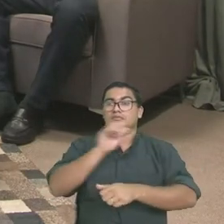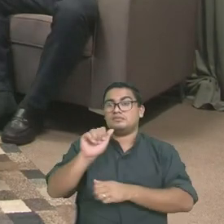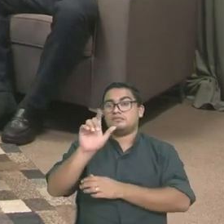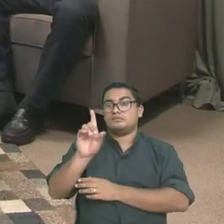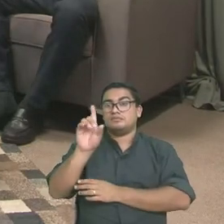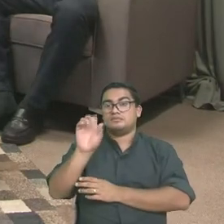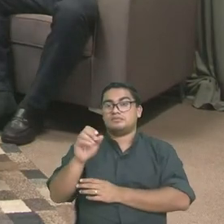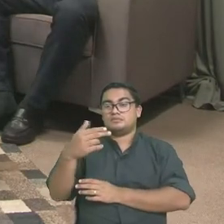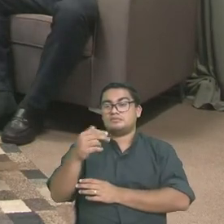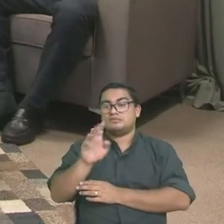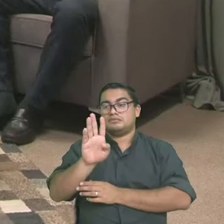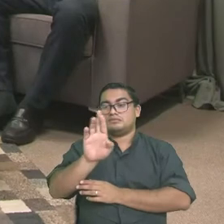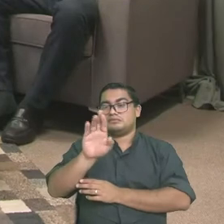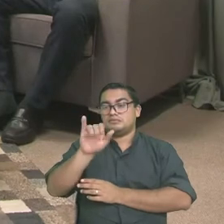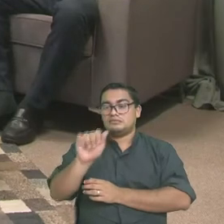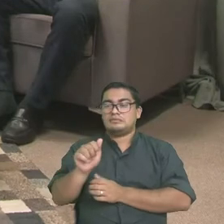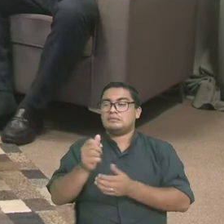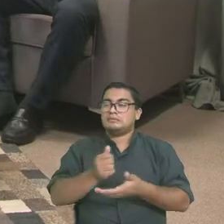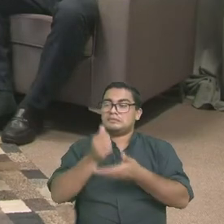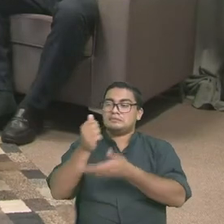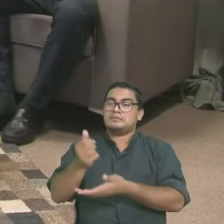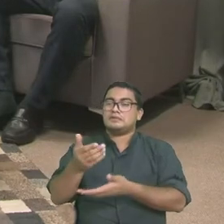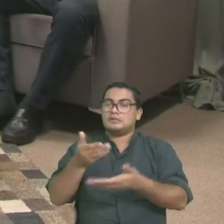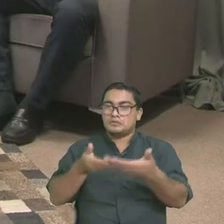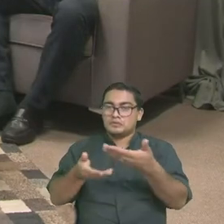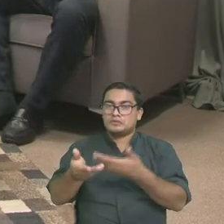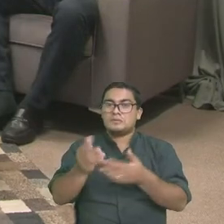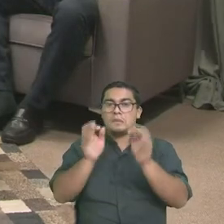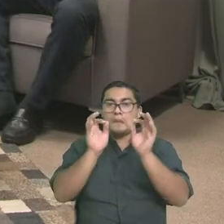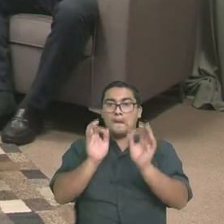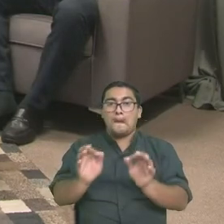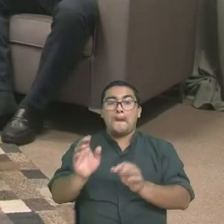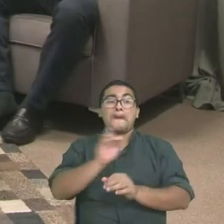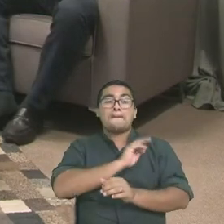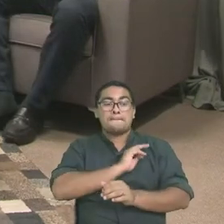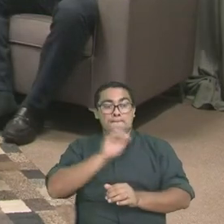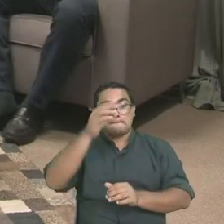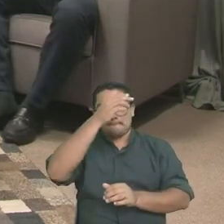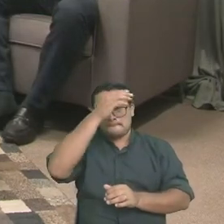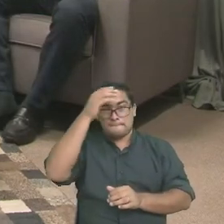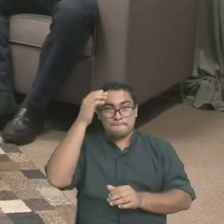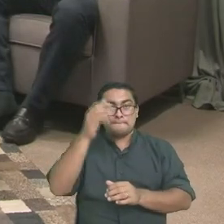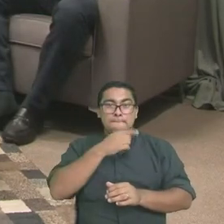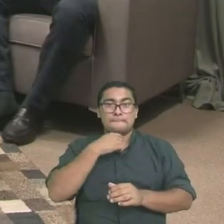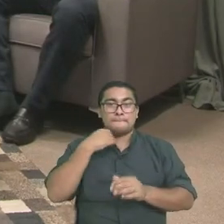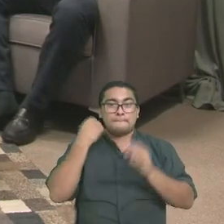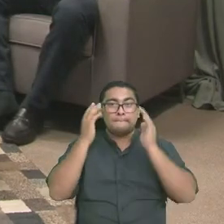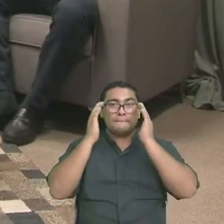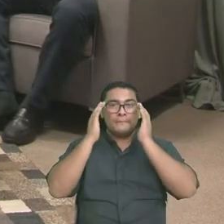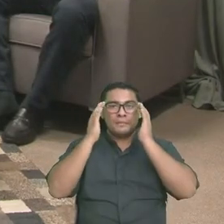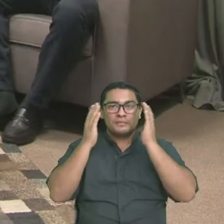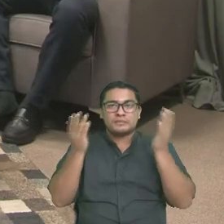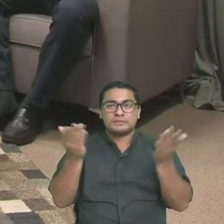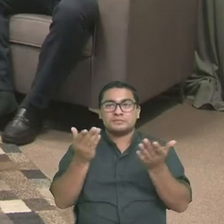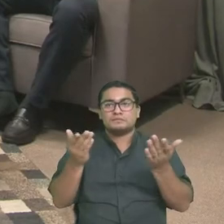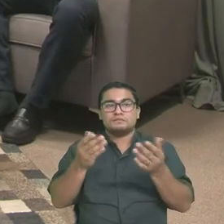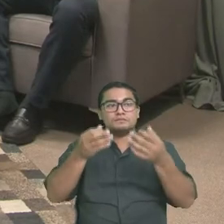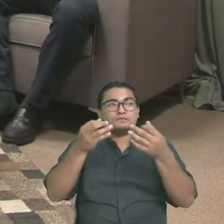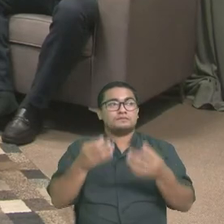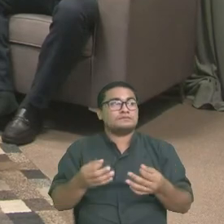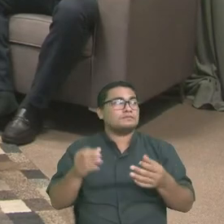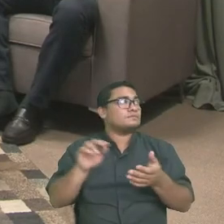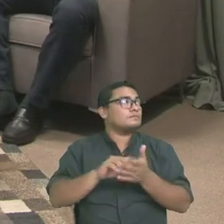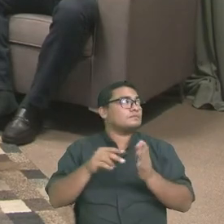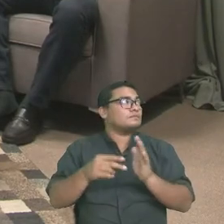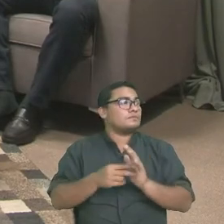préstamos recientes, porque hay confianza, hay credibilidad y hay reputación